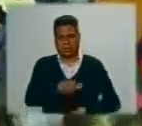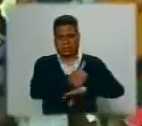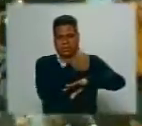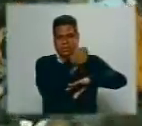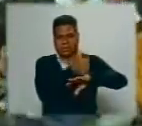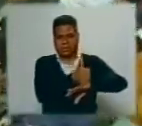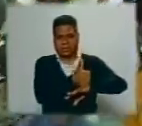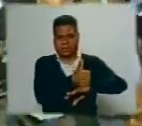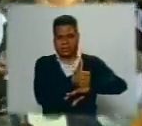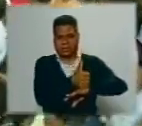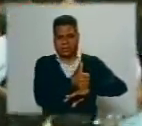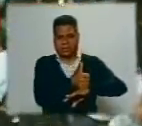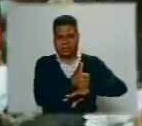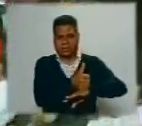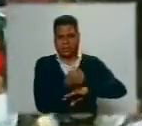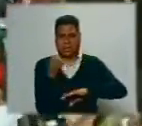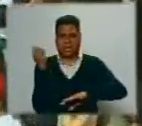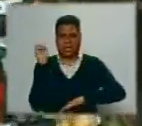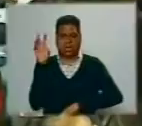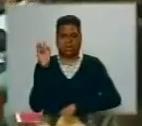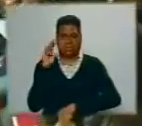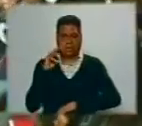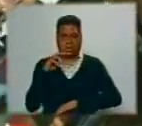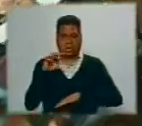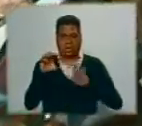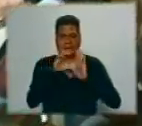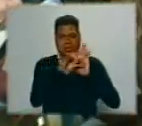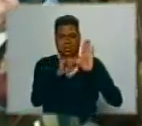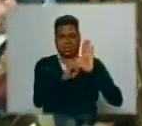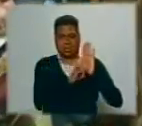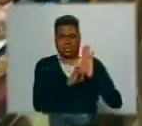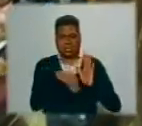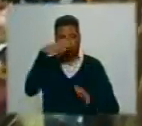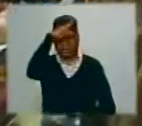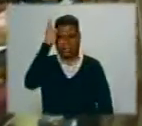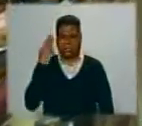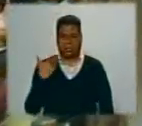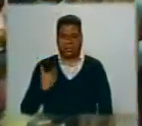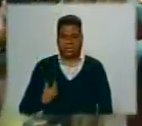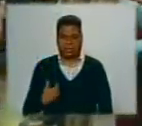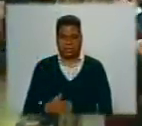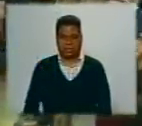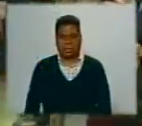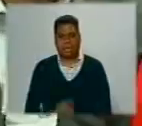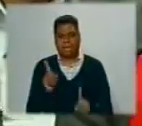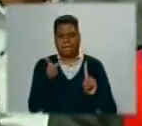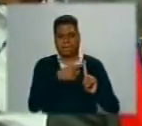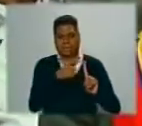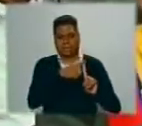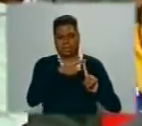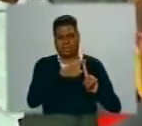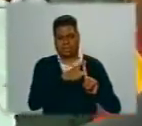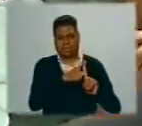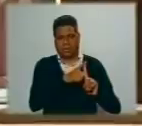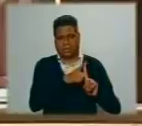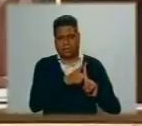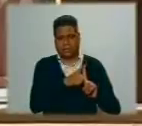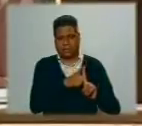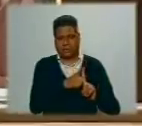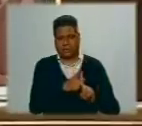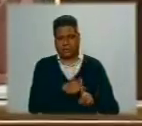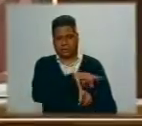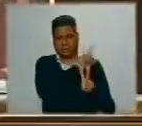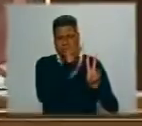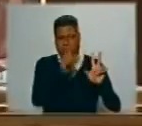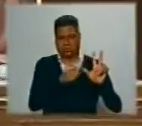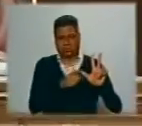Asamblea Nacional Constituyente. Tania Díaz, primera vicepresidenta de la Asamblea Nacional Constituyente. Elvis Eduardo